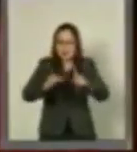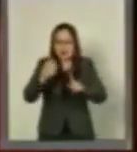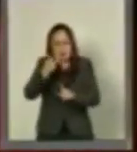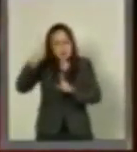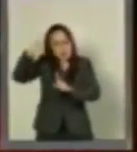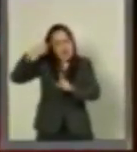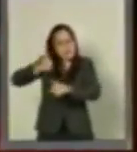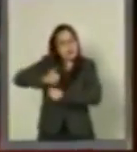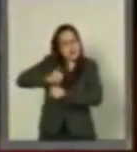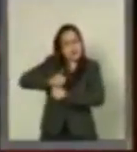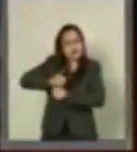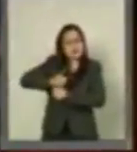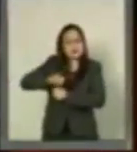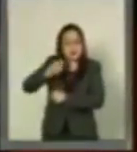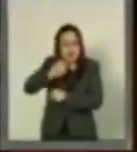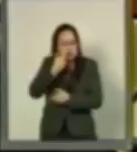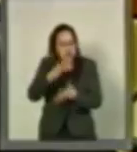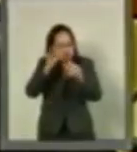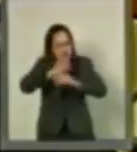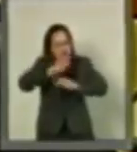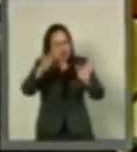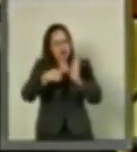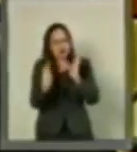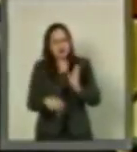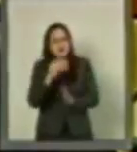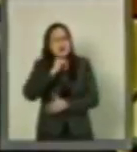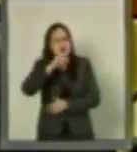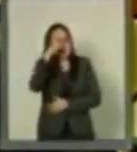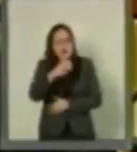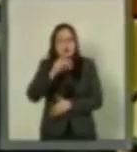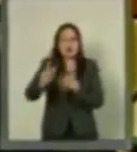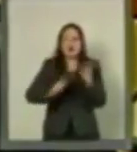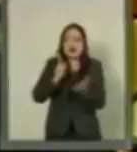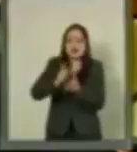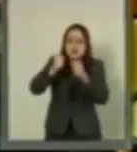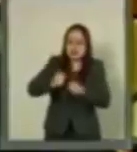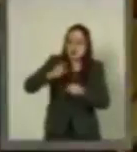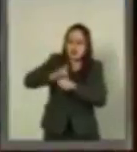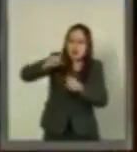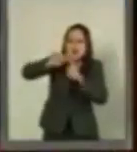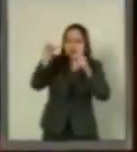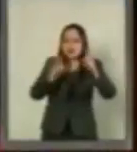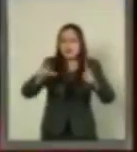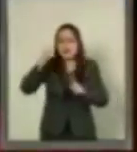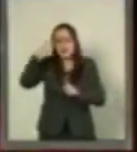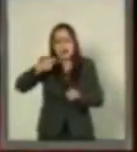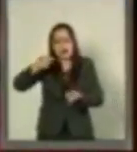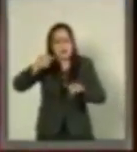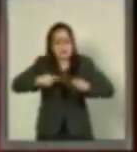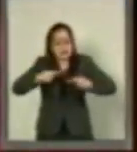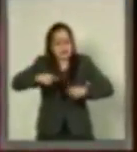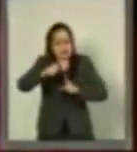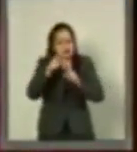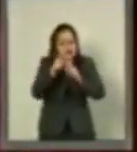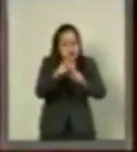dejarlo aquí muy claro ante el Senado de la República. La ley de seguridad interior es para la seguridad de los ciudadanos.